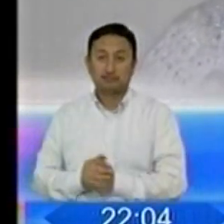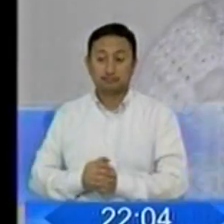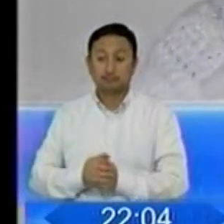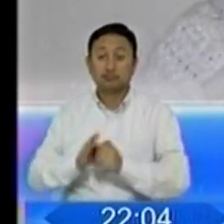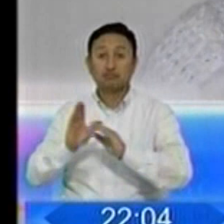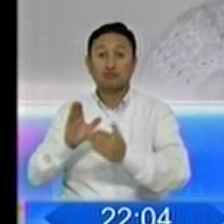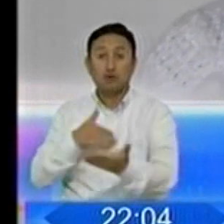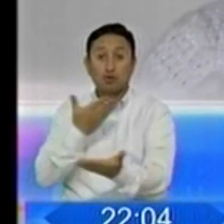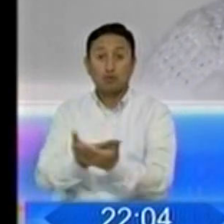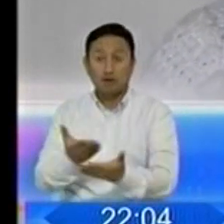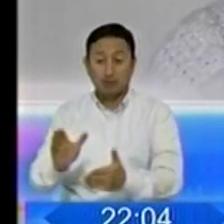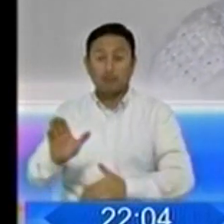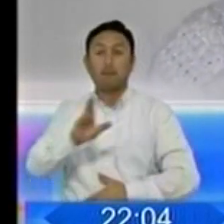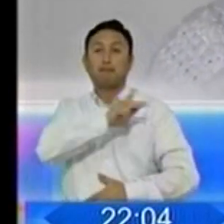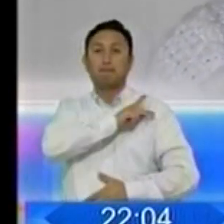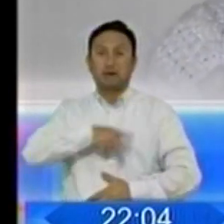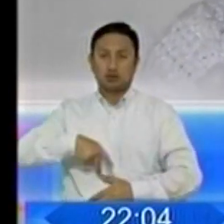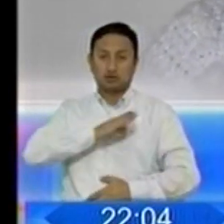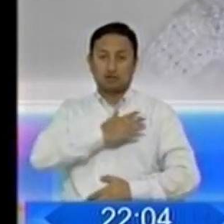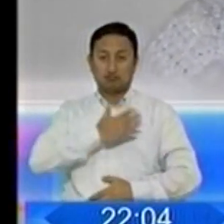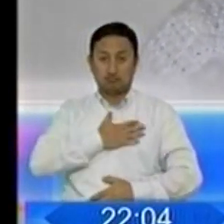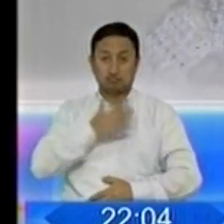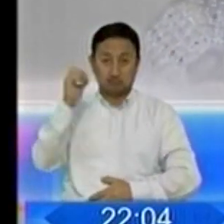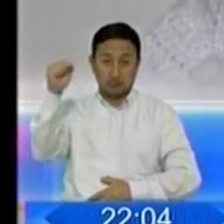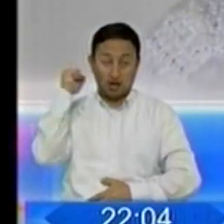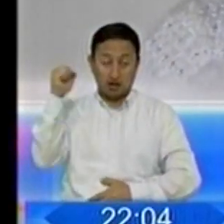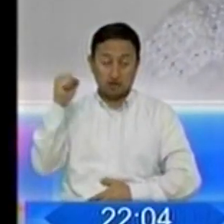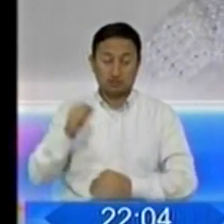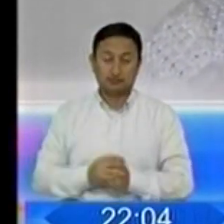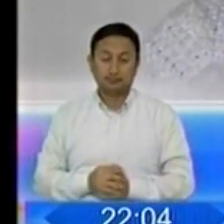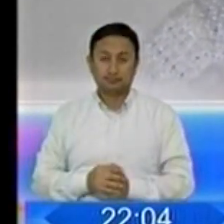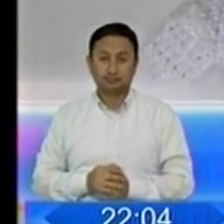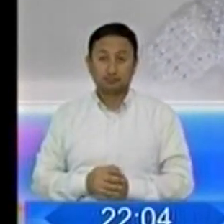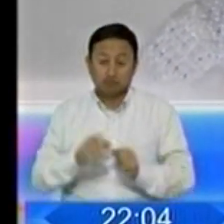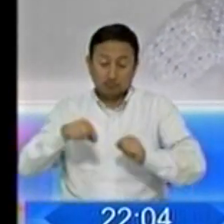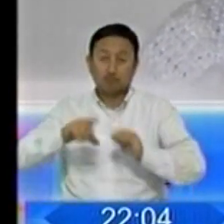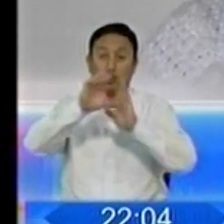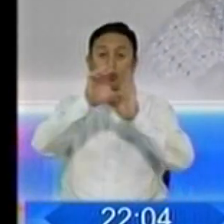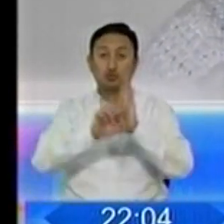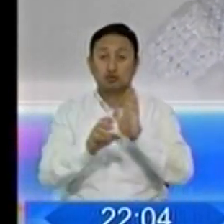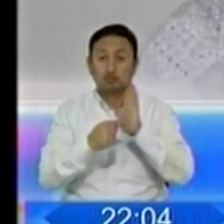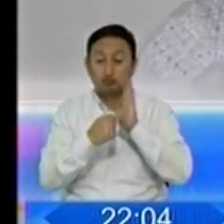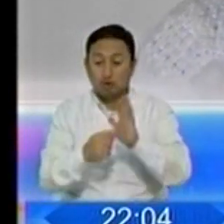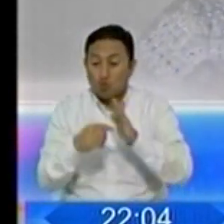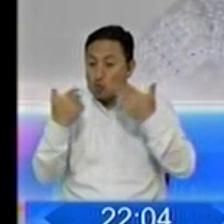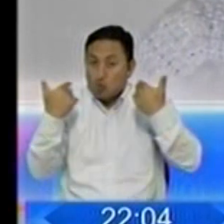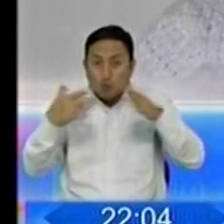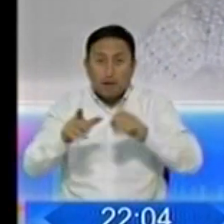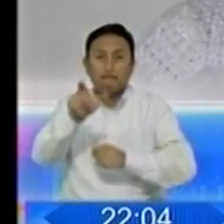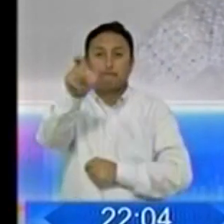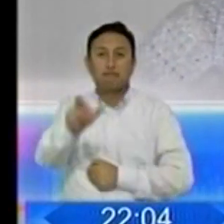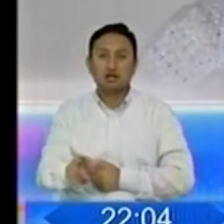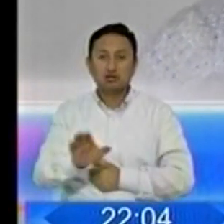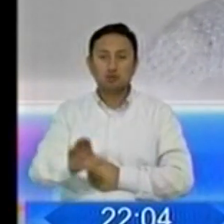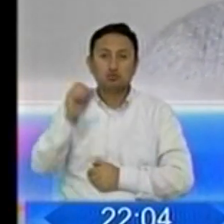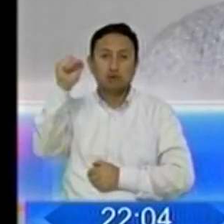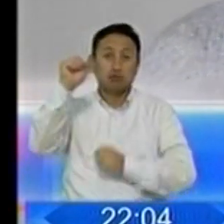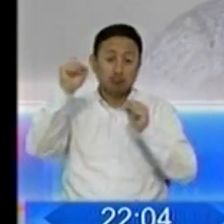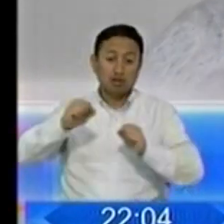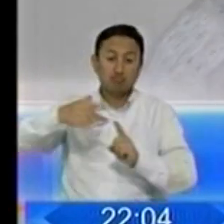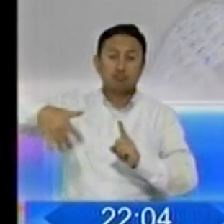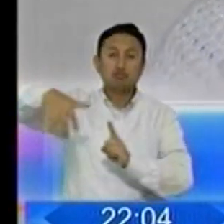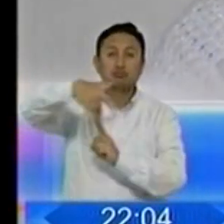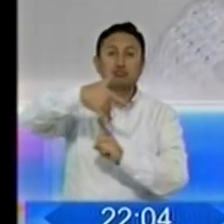personal, porque son derechos fundamentales, derechos consagrados en la Constitución para cualquier persona, que es el derecho a vivir un medio ambiente